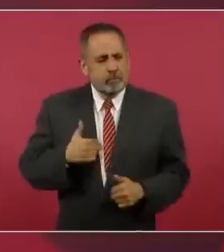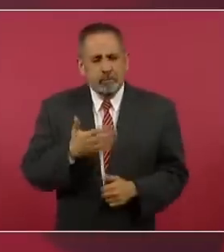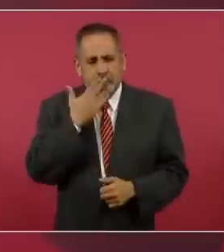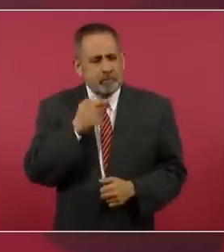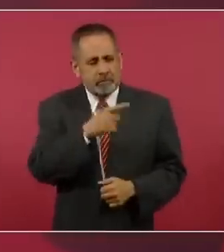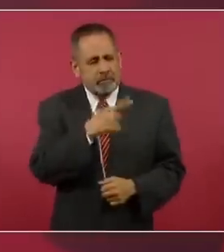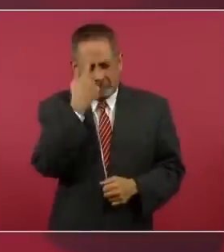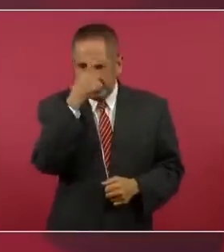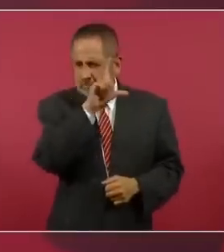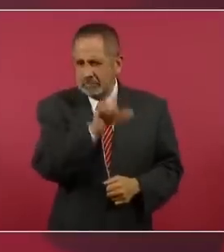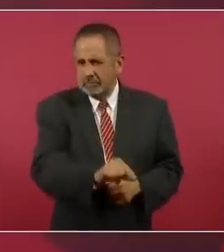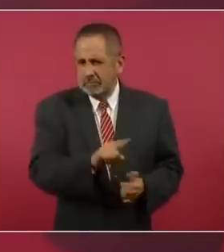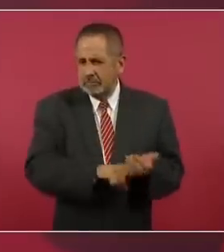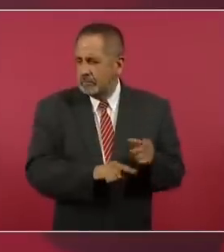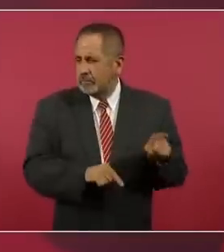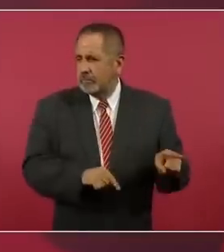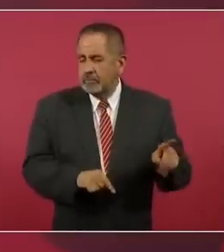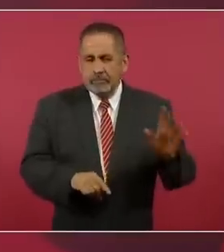vulgar